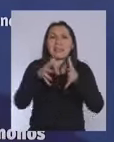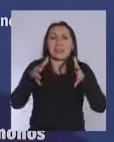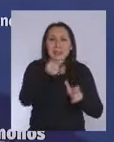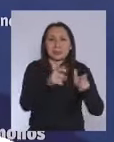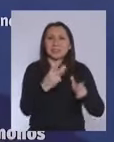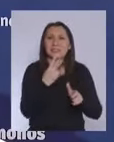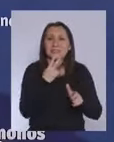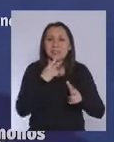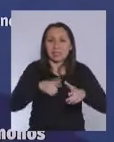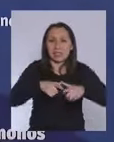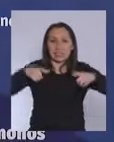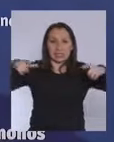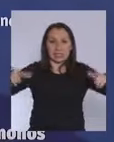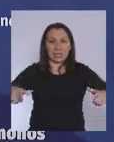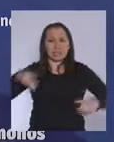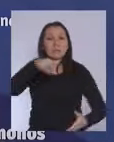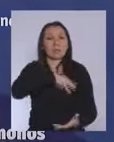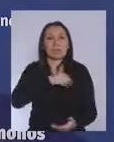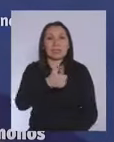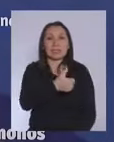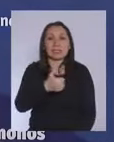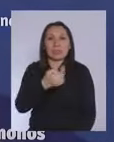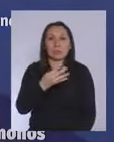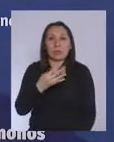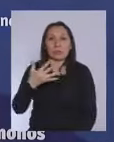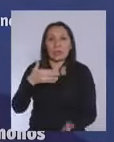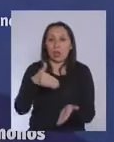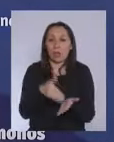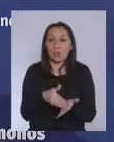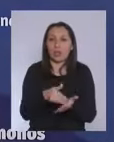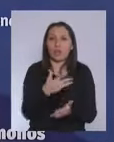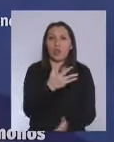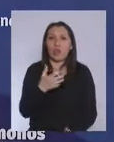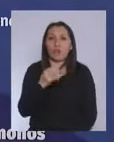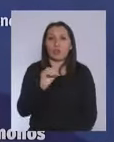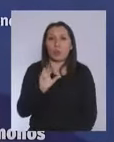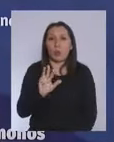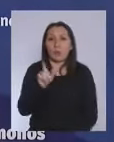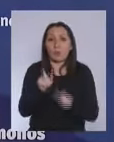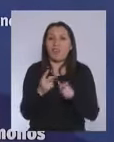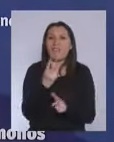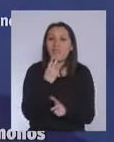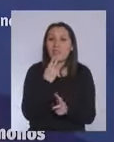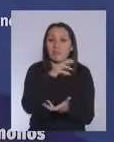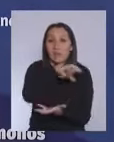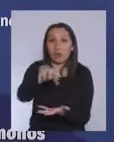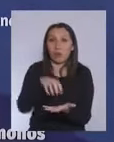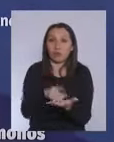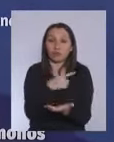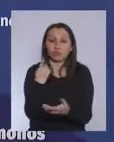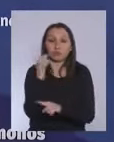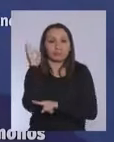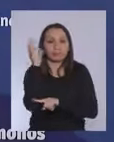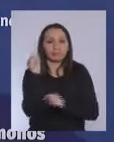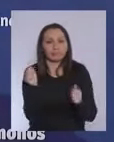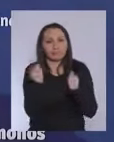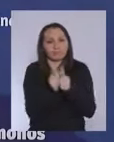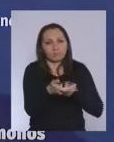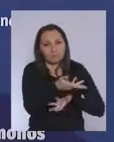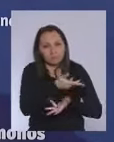la región metropolitana con 645 mil 909 habitantes nosotros nos reunimos con el